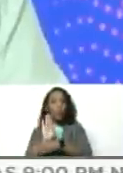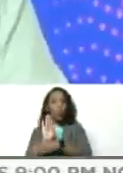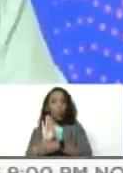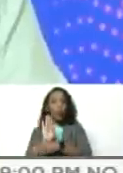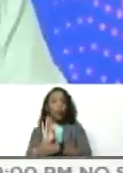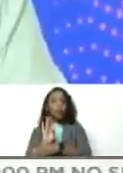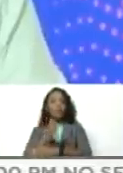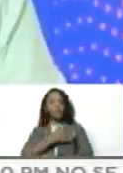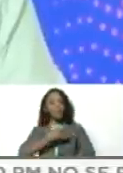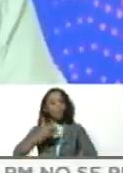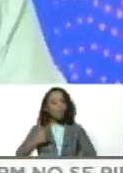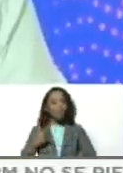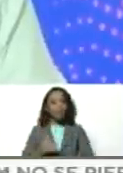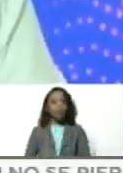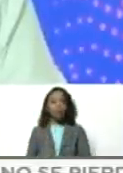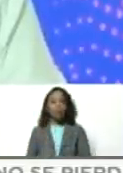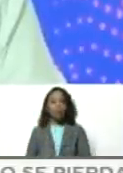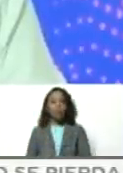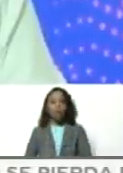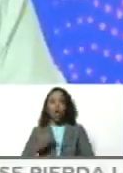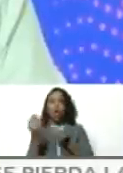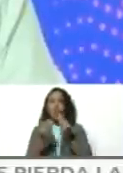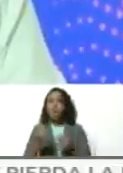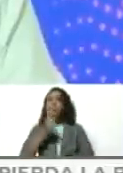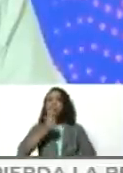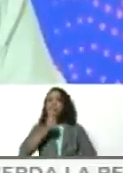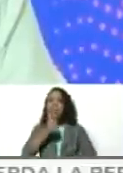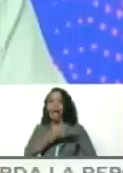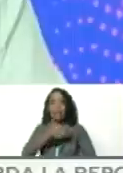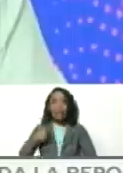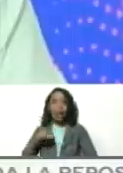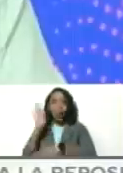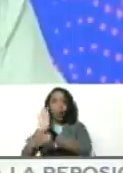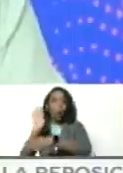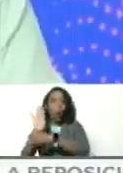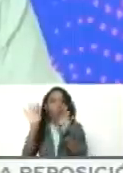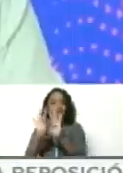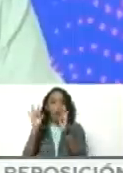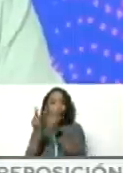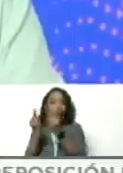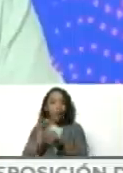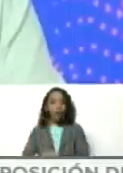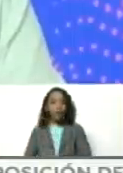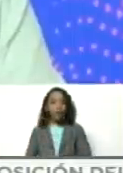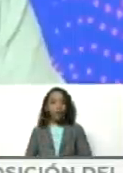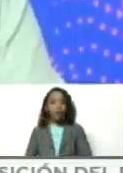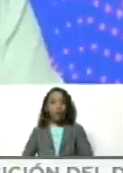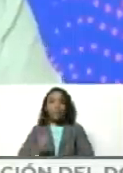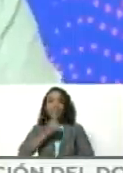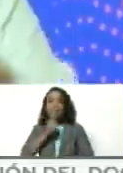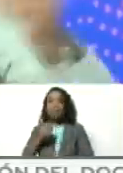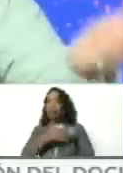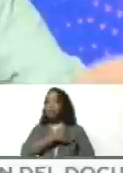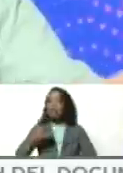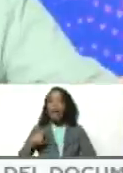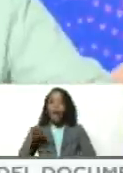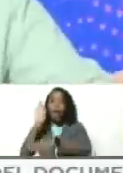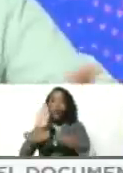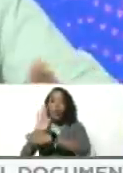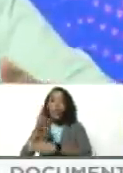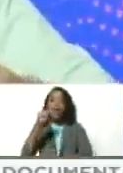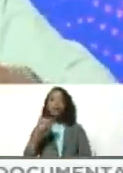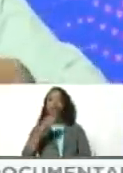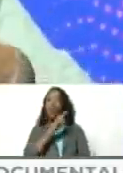querido, como quien quiere y cuida a su familia, como quien quiere y cuida a su